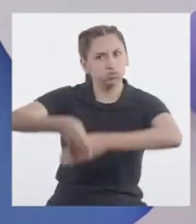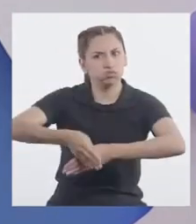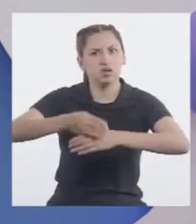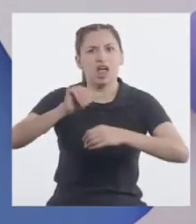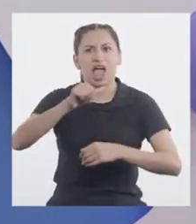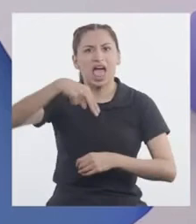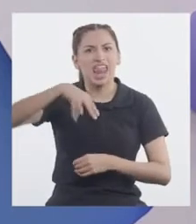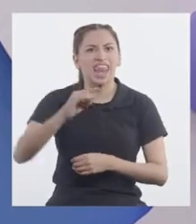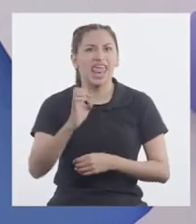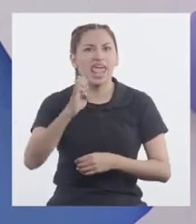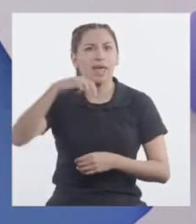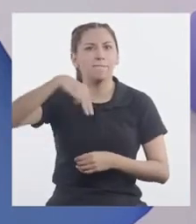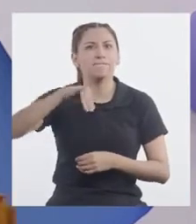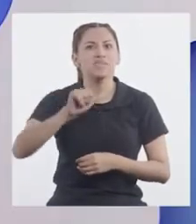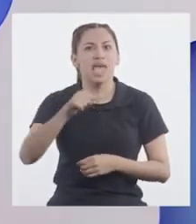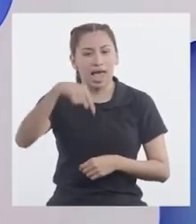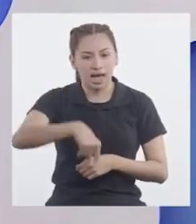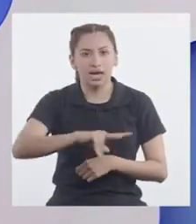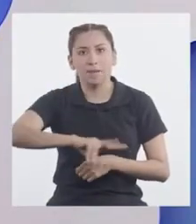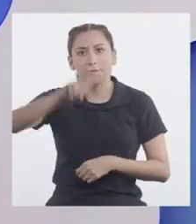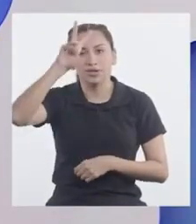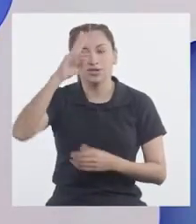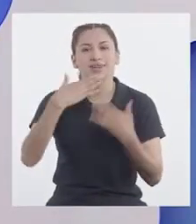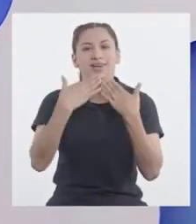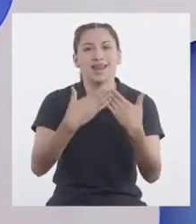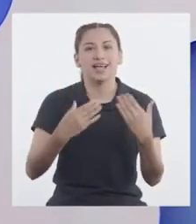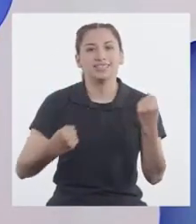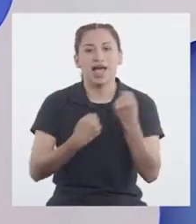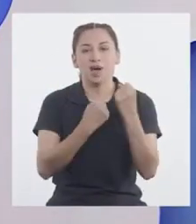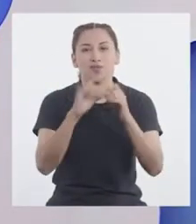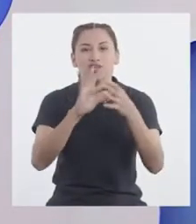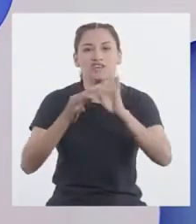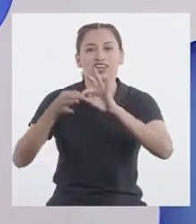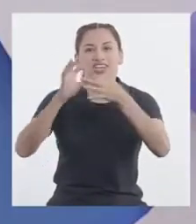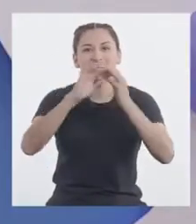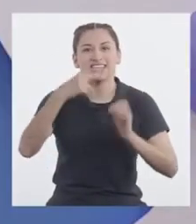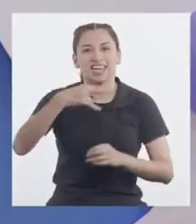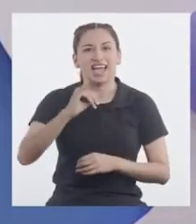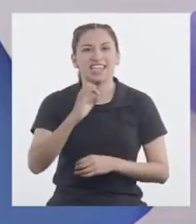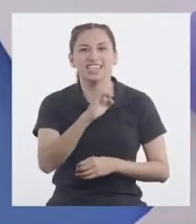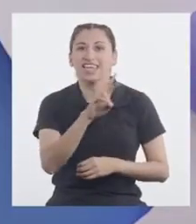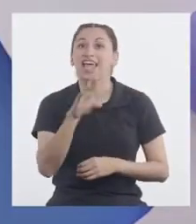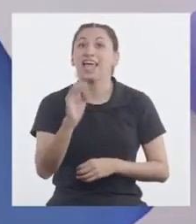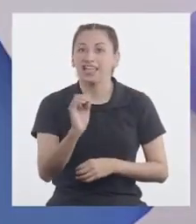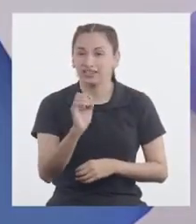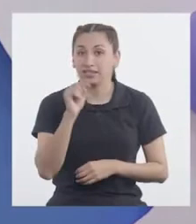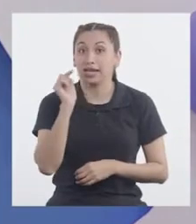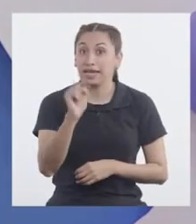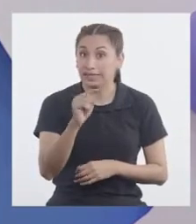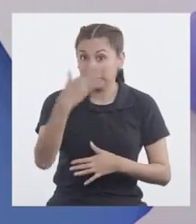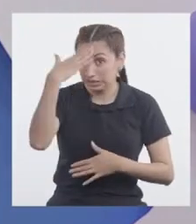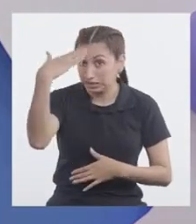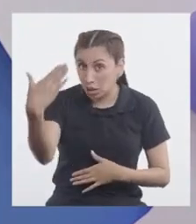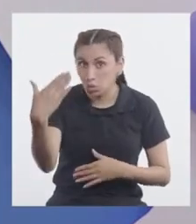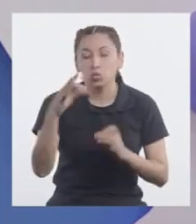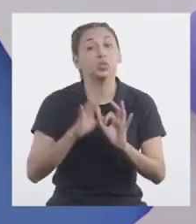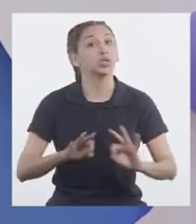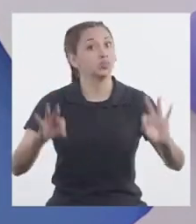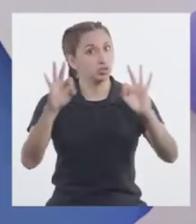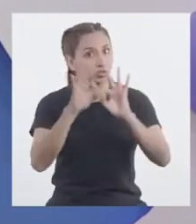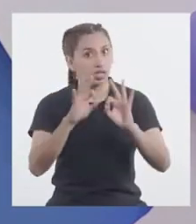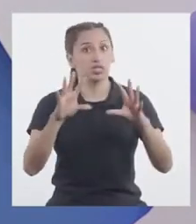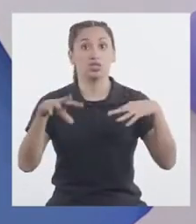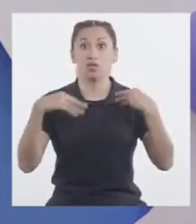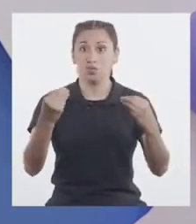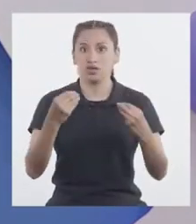contra la anemia en el Perú. Gracias a la Liga del Hierro. Sí, el saludo es muy importante,